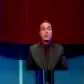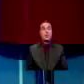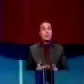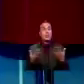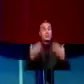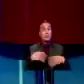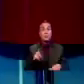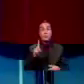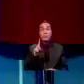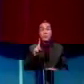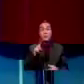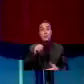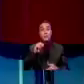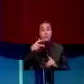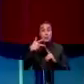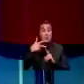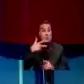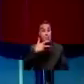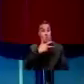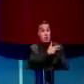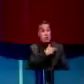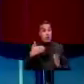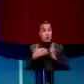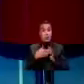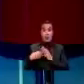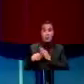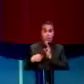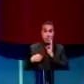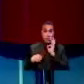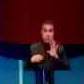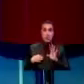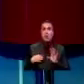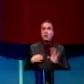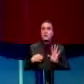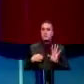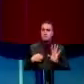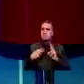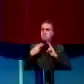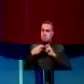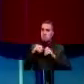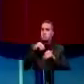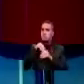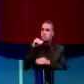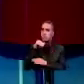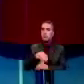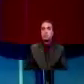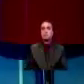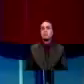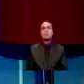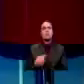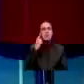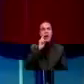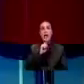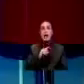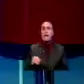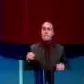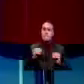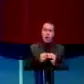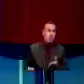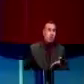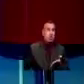Amigos, la aplicación de una tercera dosis contra el COVID-19 es analizada en Ecuador. Serviría como